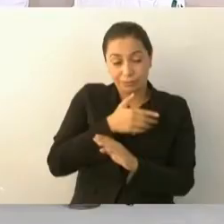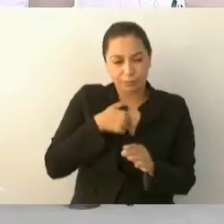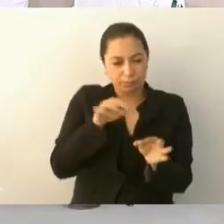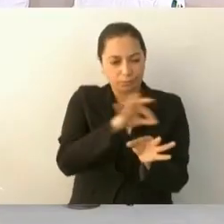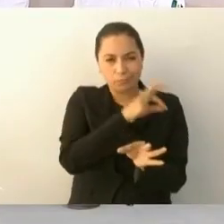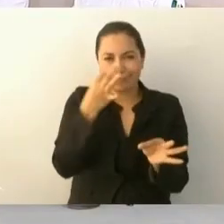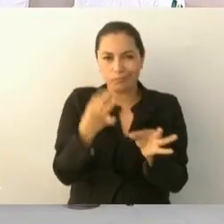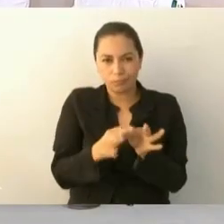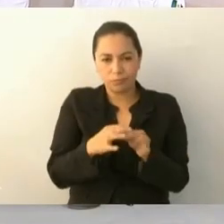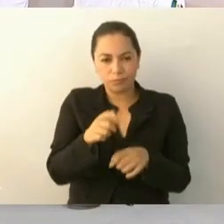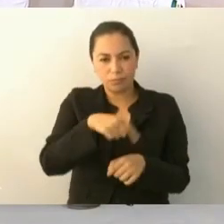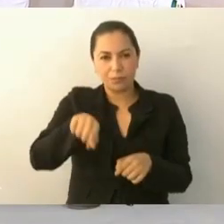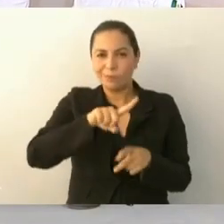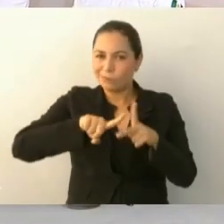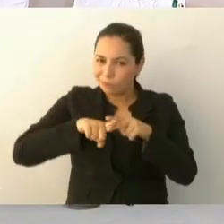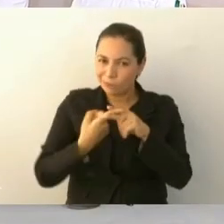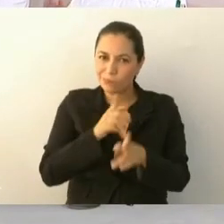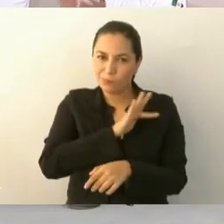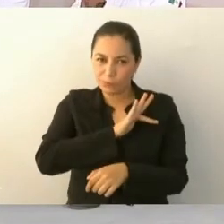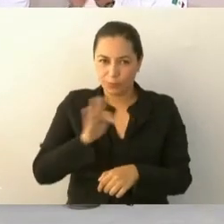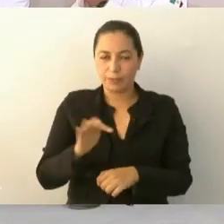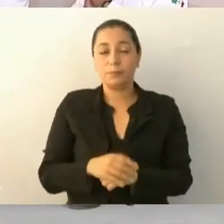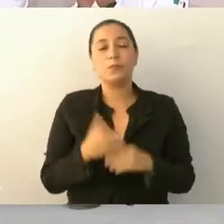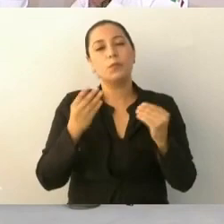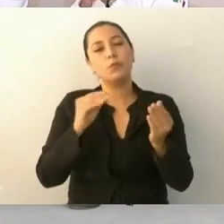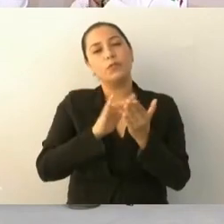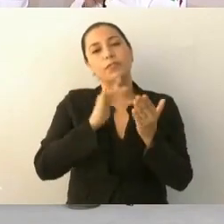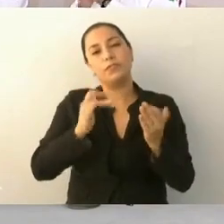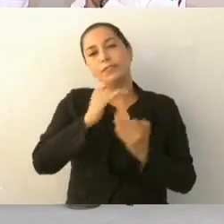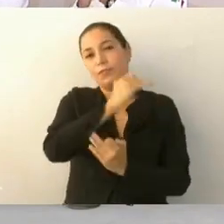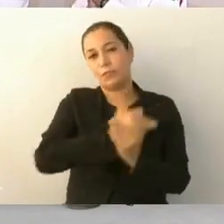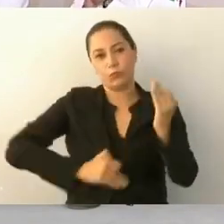inaugurando. Muchísimas gracias, muchas gracias a todos.